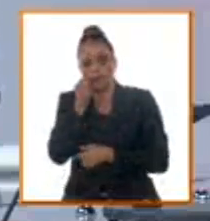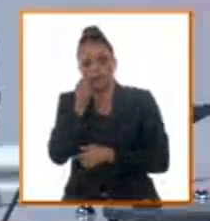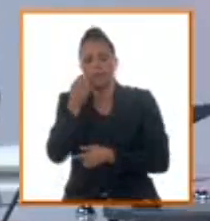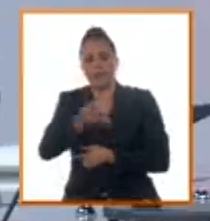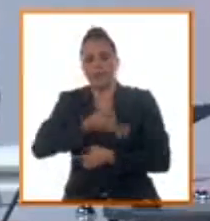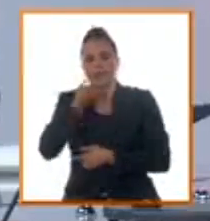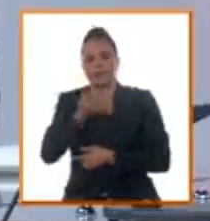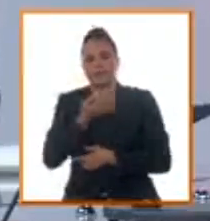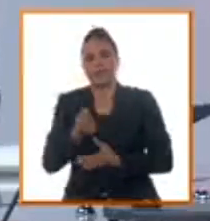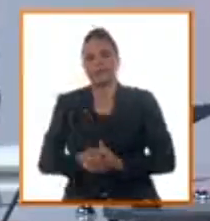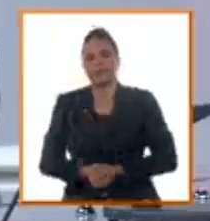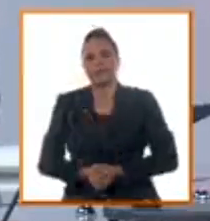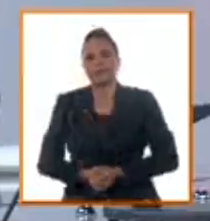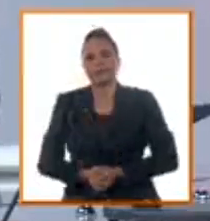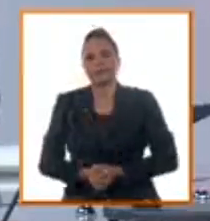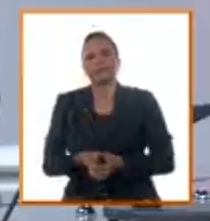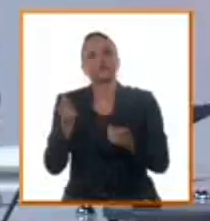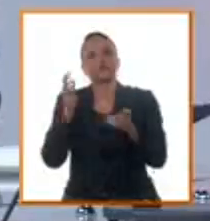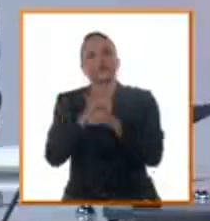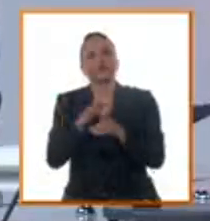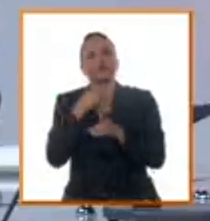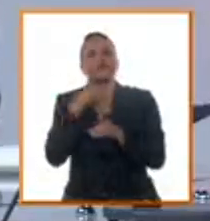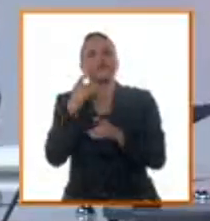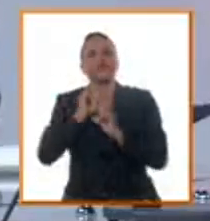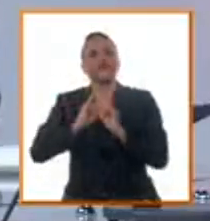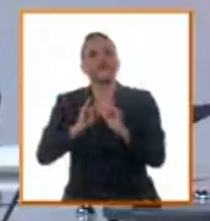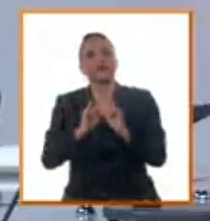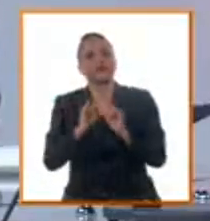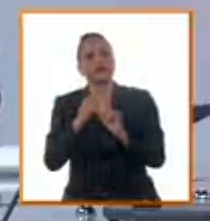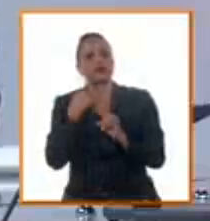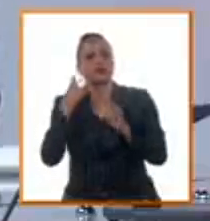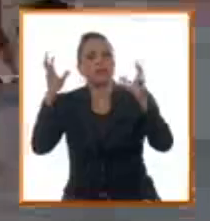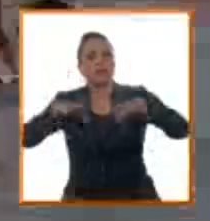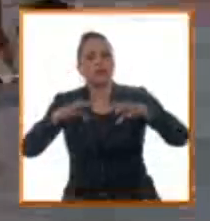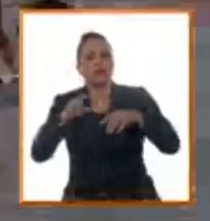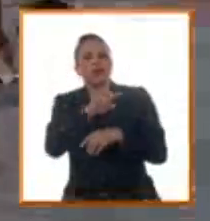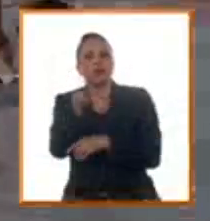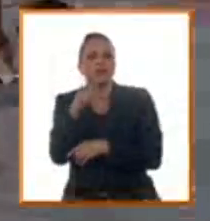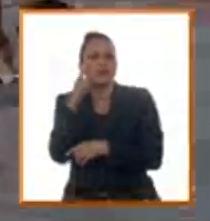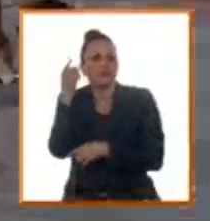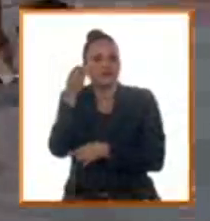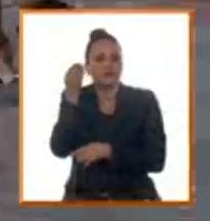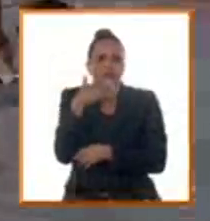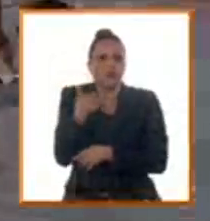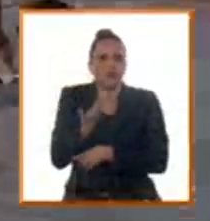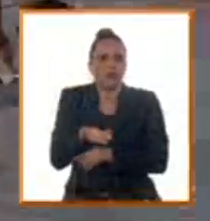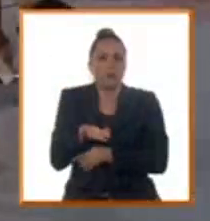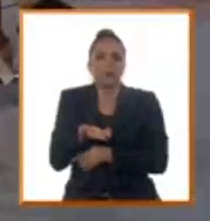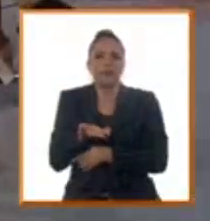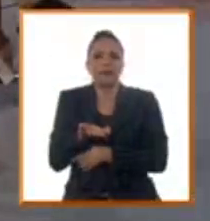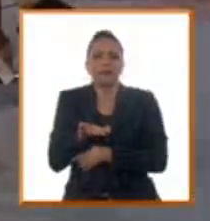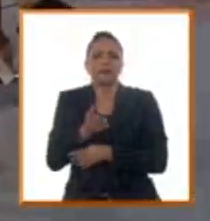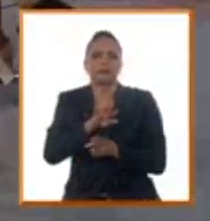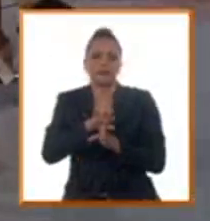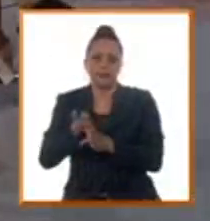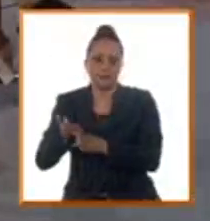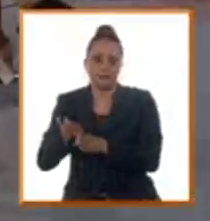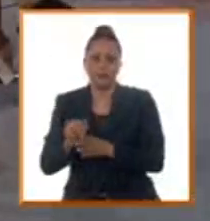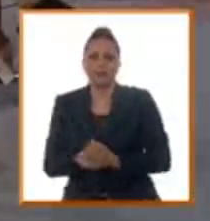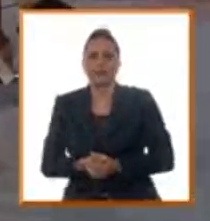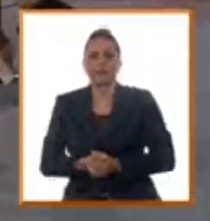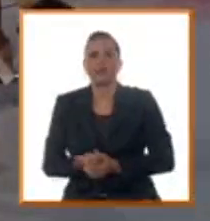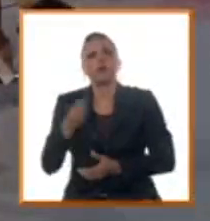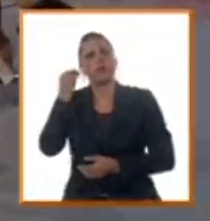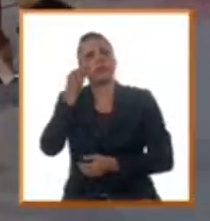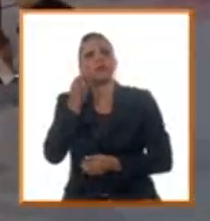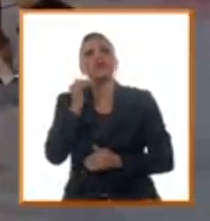a partir de los pronósticos de ellos, ¿cuáles son los pronósticos de ustedes? Sí, en un proceso